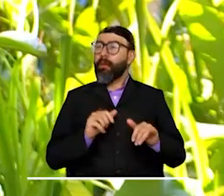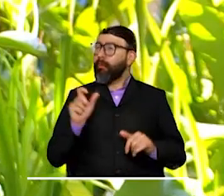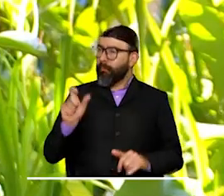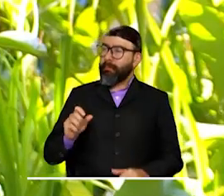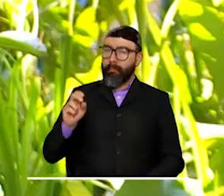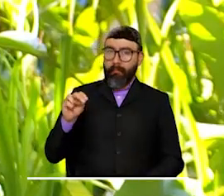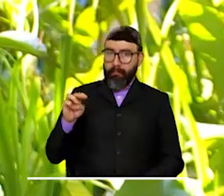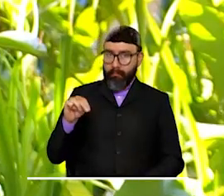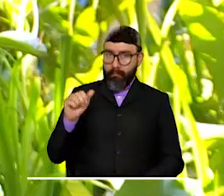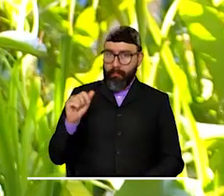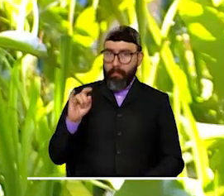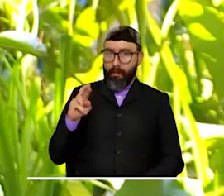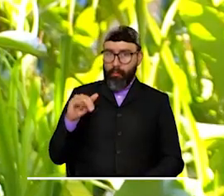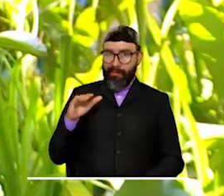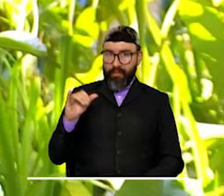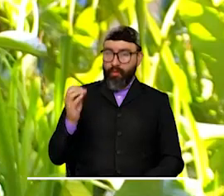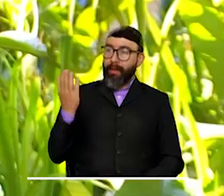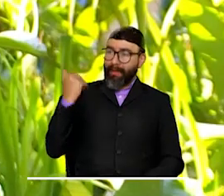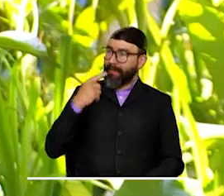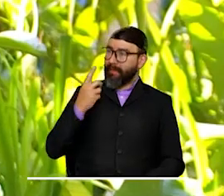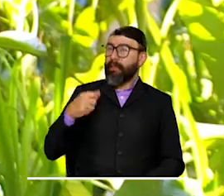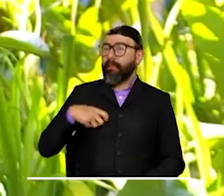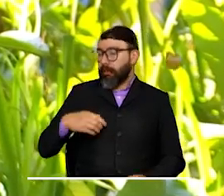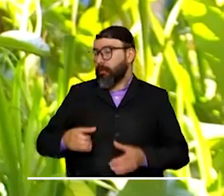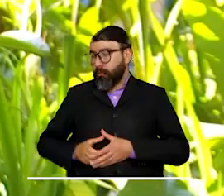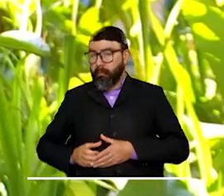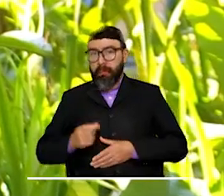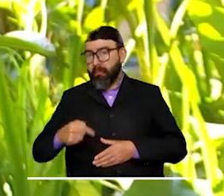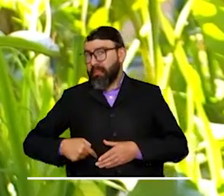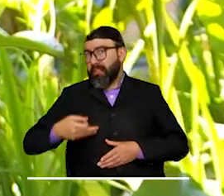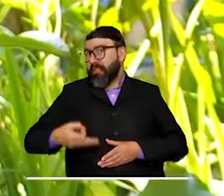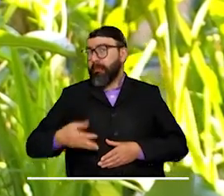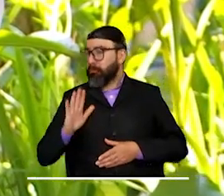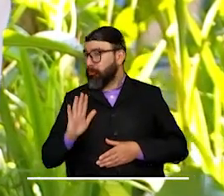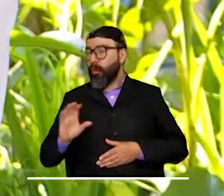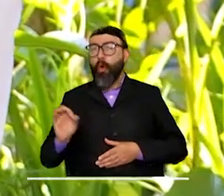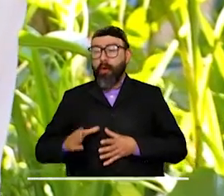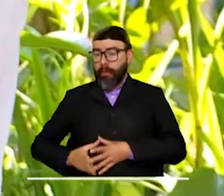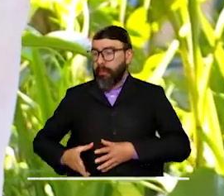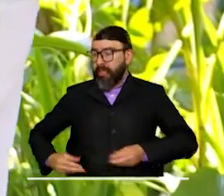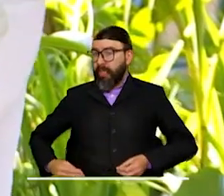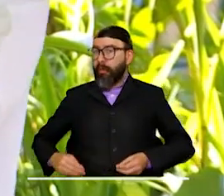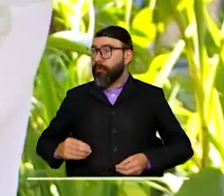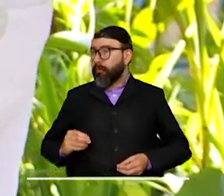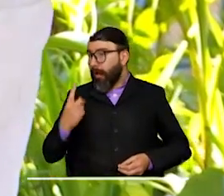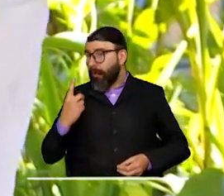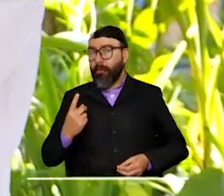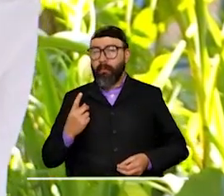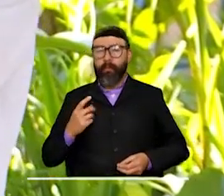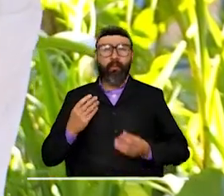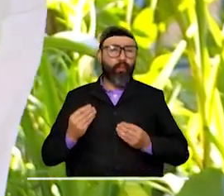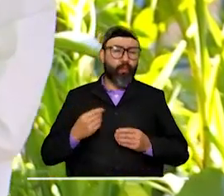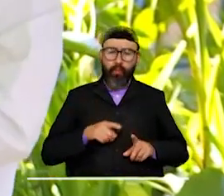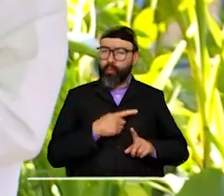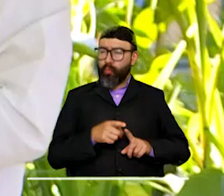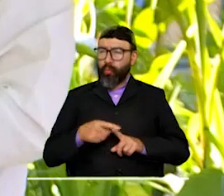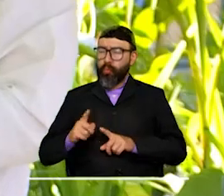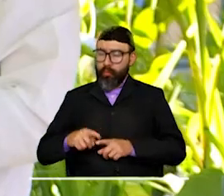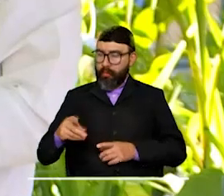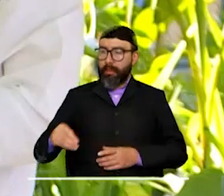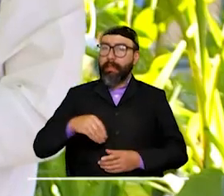ahora, de la vesícula, del hígado, tantos otros órganos que nos afectan